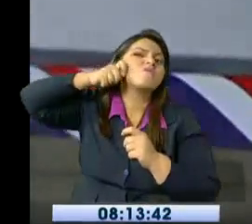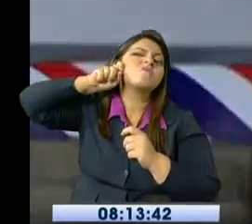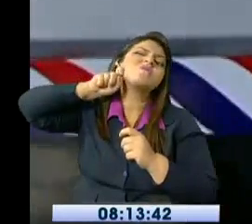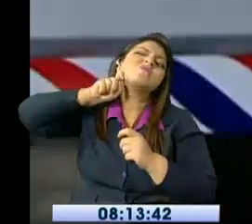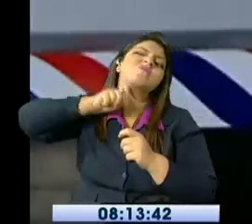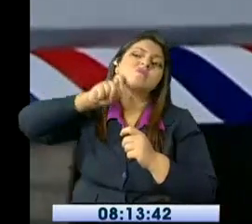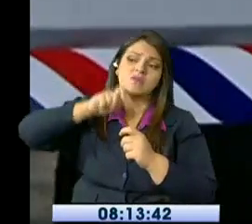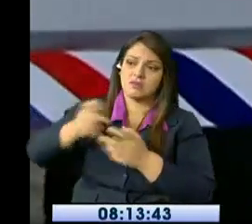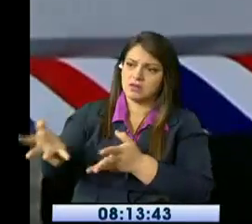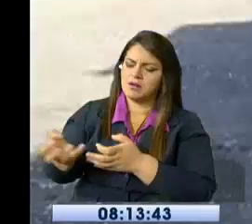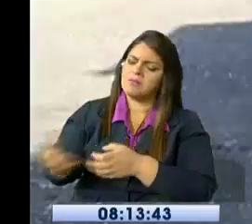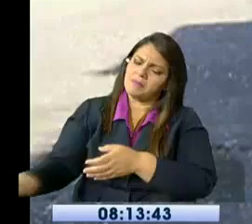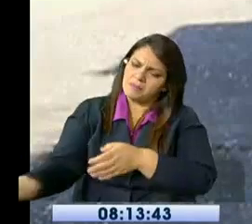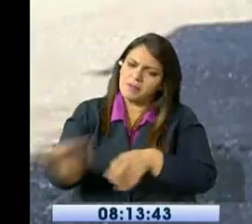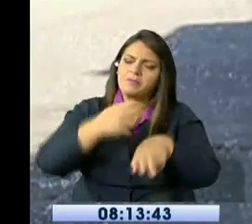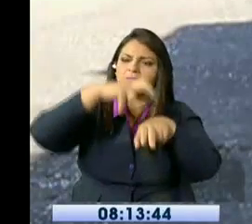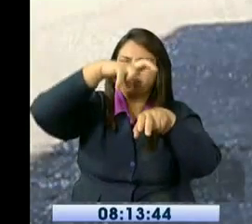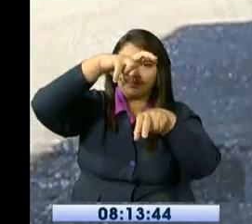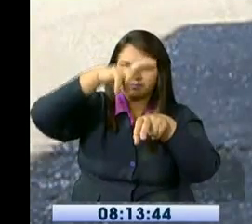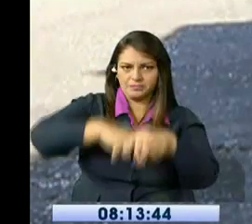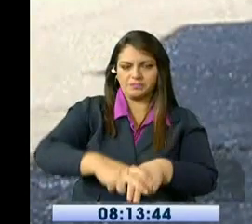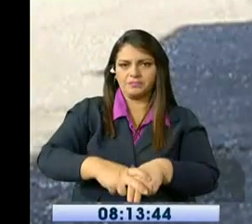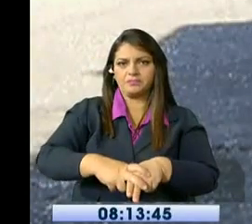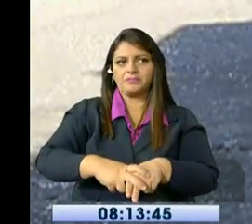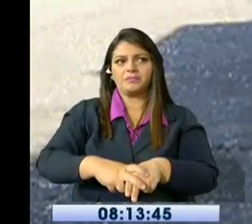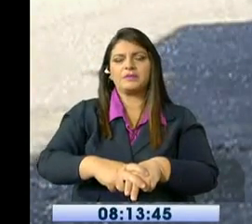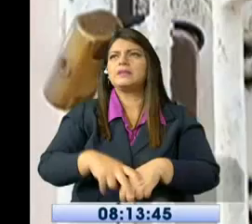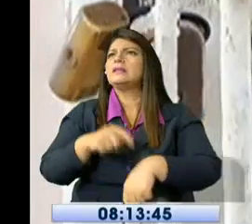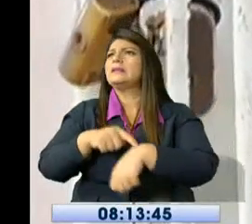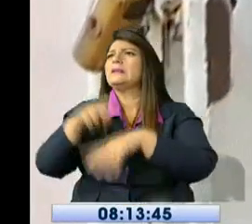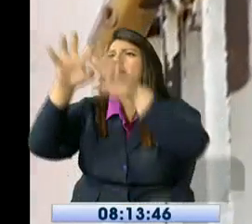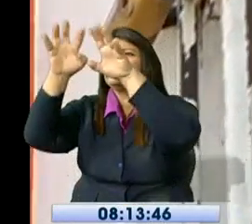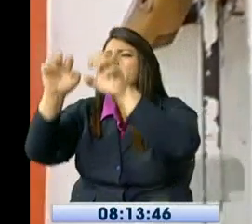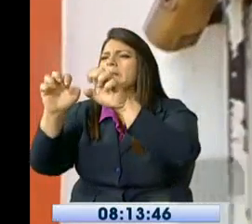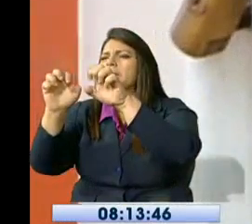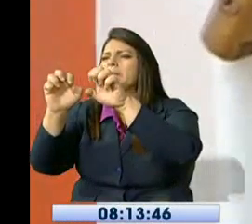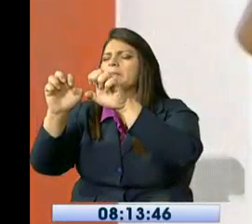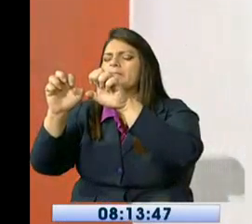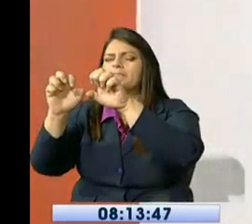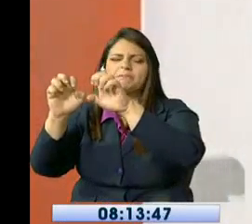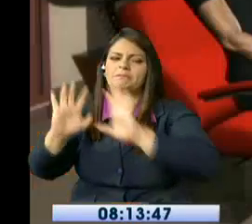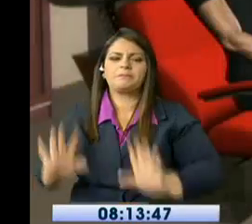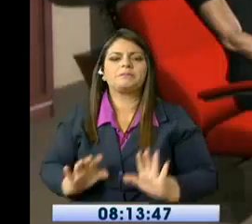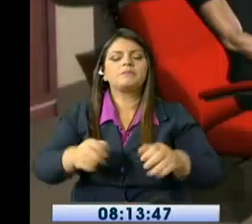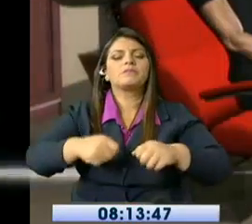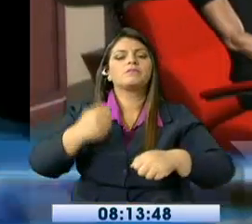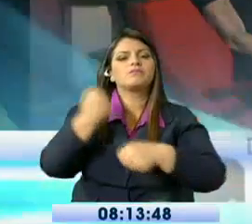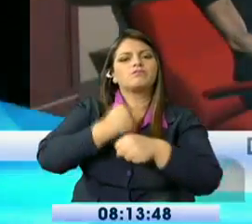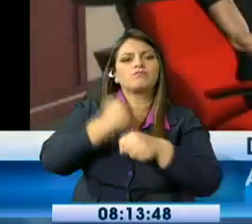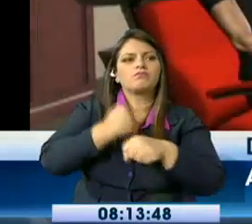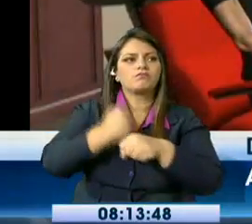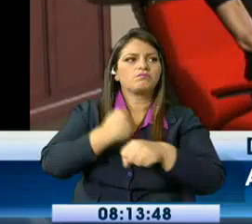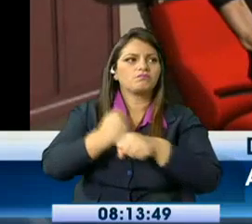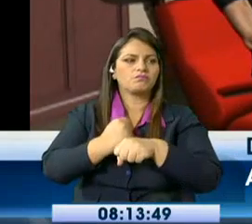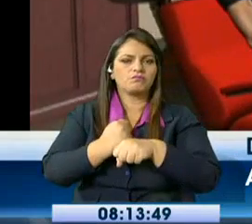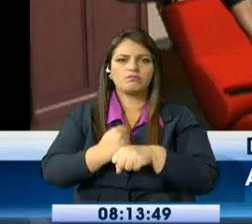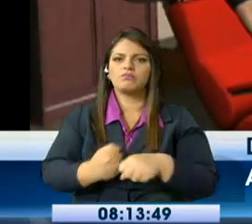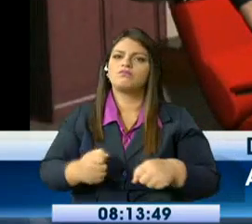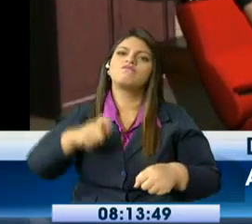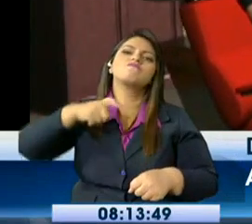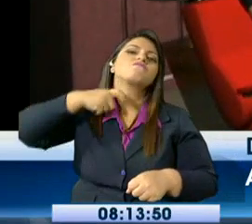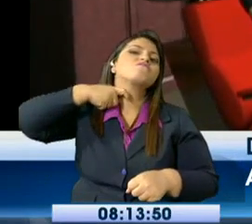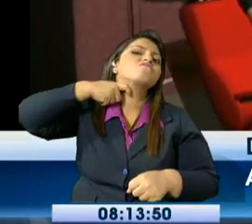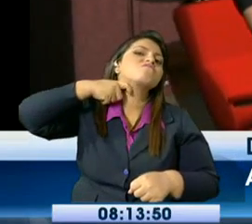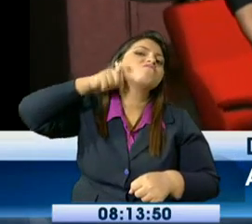para bajar las puertas. Mientras cumplía con su tarea, fueron sorprendidos. La puerta estaba media abierta